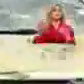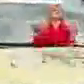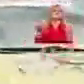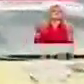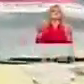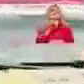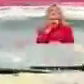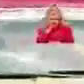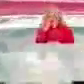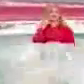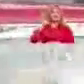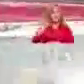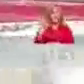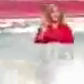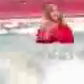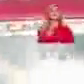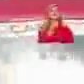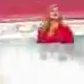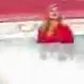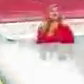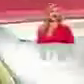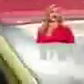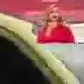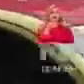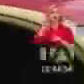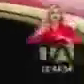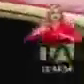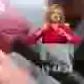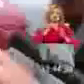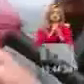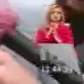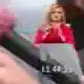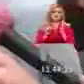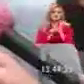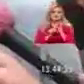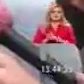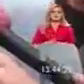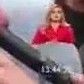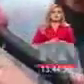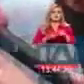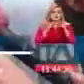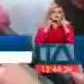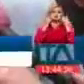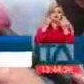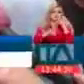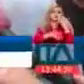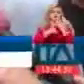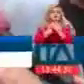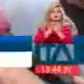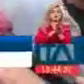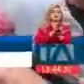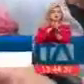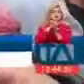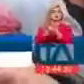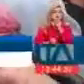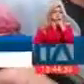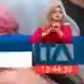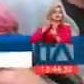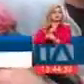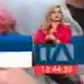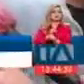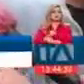Estados Unidos con su esposo Dalo Bucarán, también procesado, a la espera de asilo. Es de carácter público y de conocimiento público que los aeropuertos con vuelos internacionales